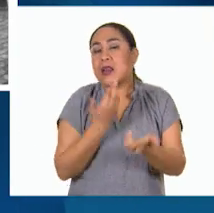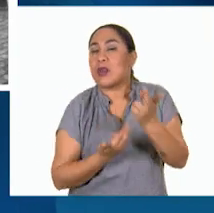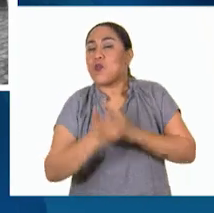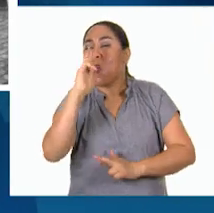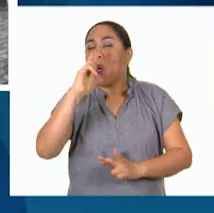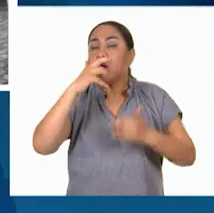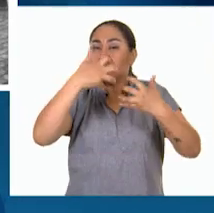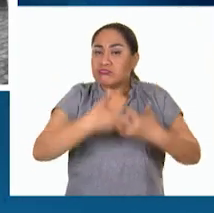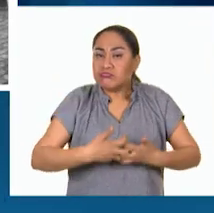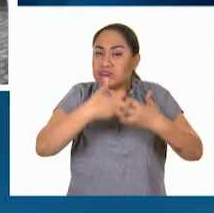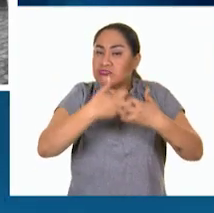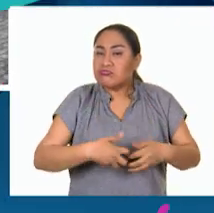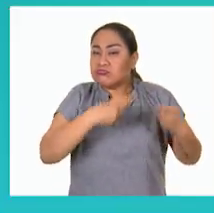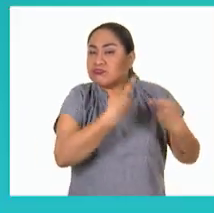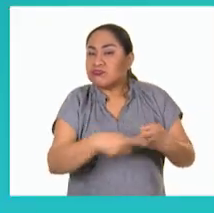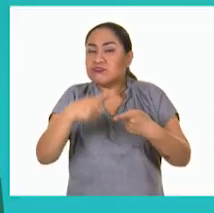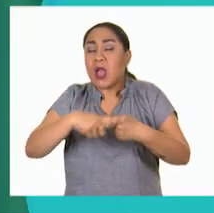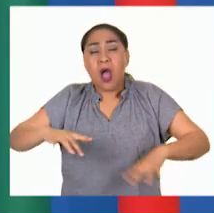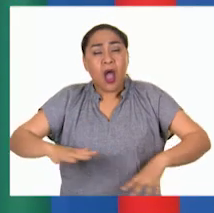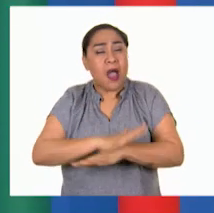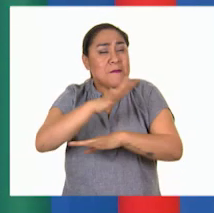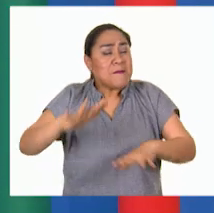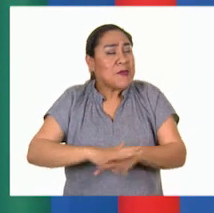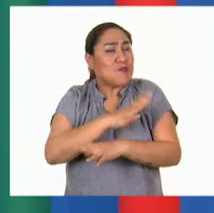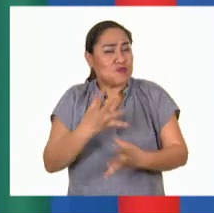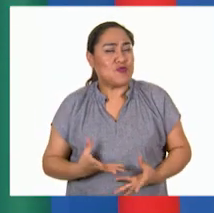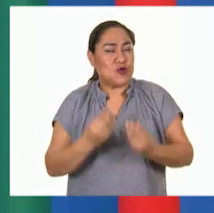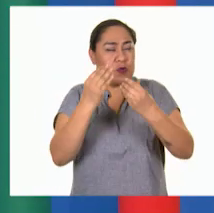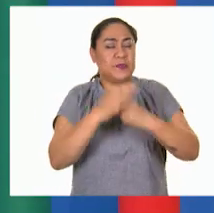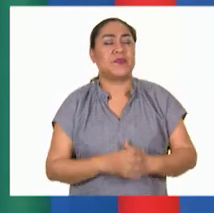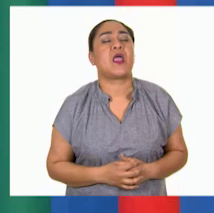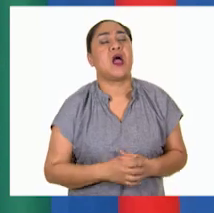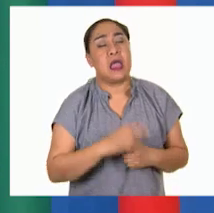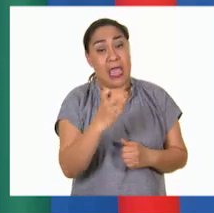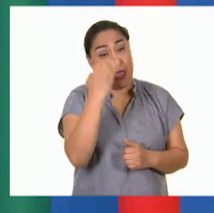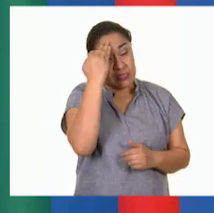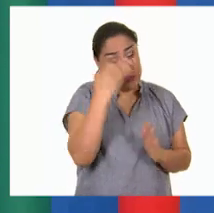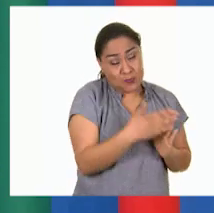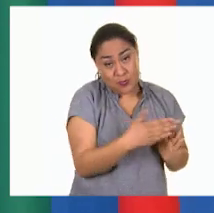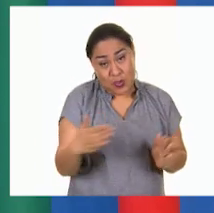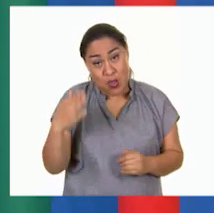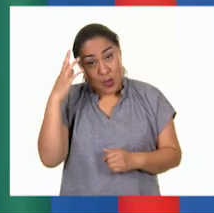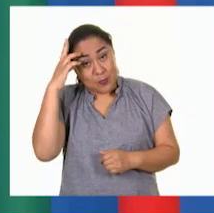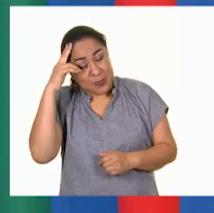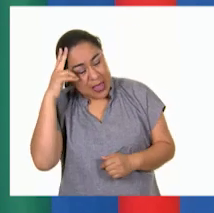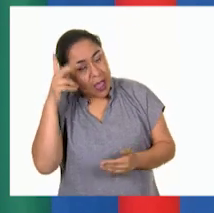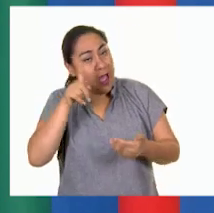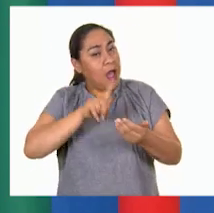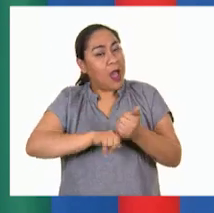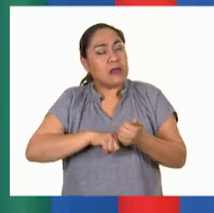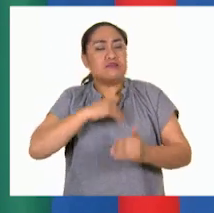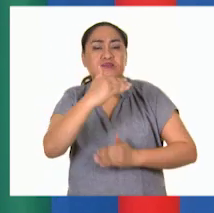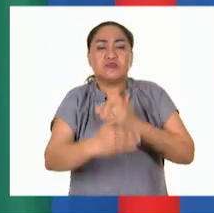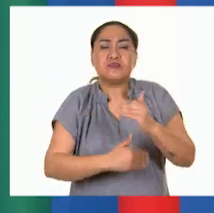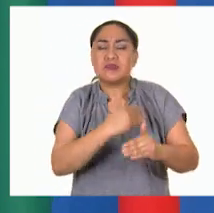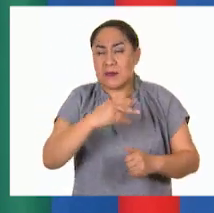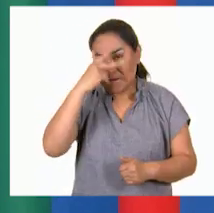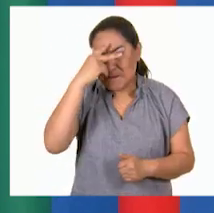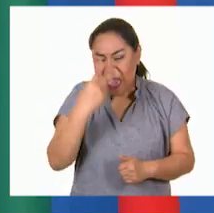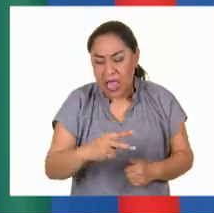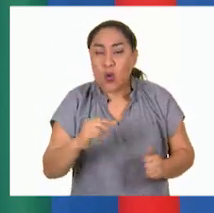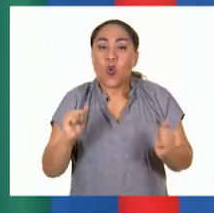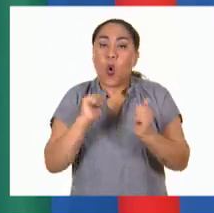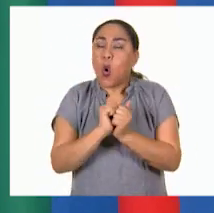cambiando al mundo entero. Entonces, durante el Porfiriato, el desarrollo de la cultura mexicana tuvo muchas influencias